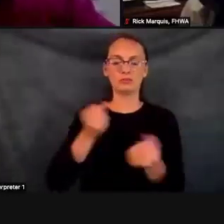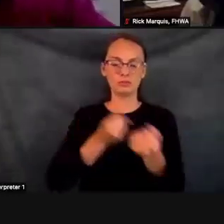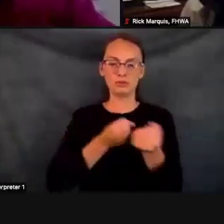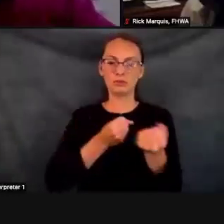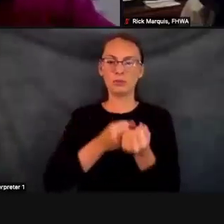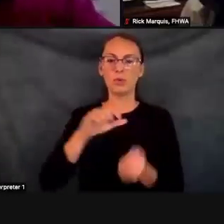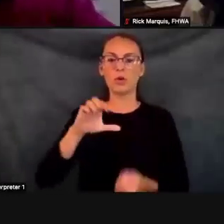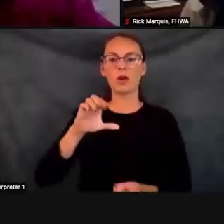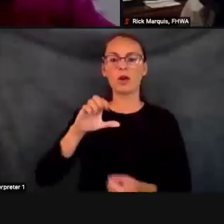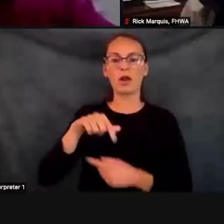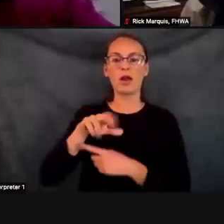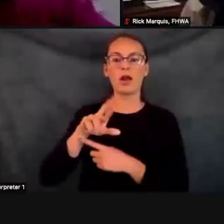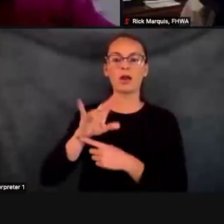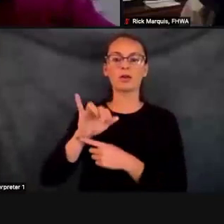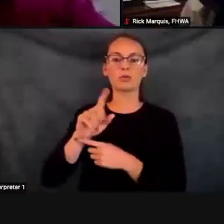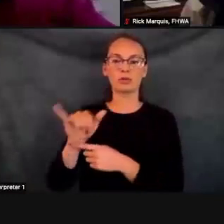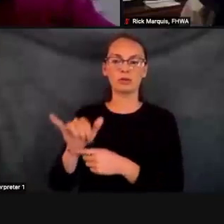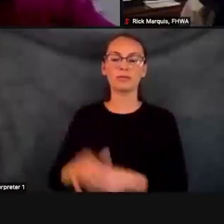de construcción